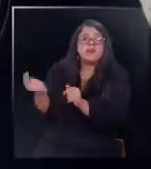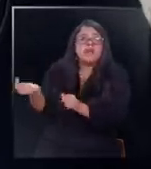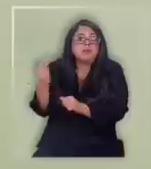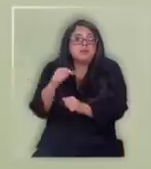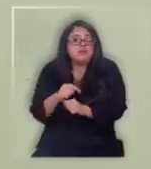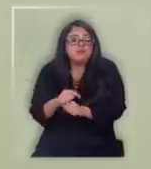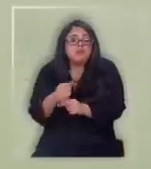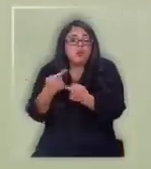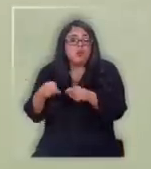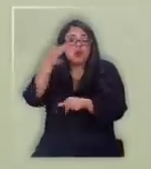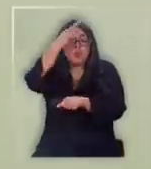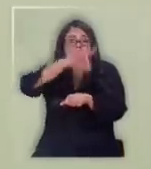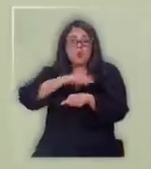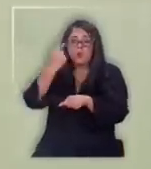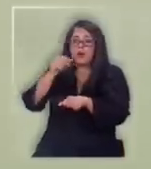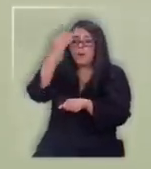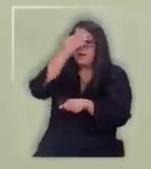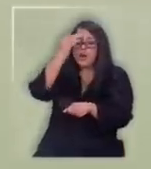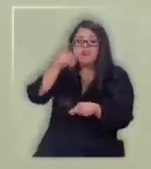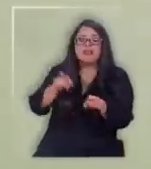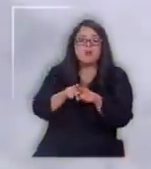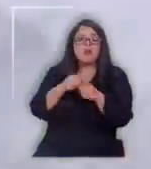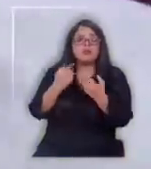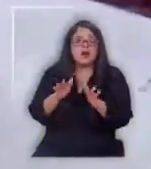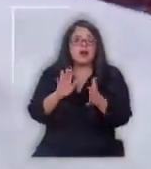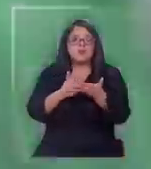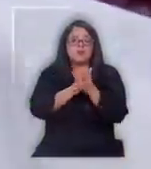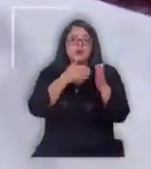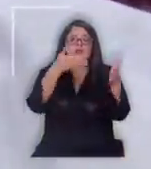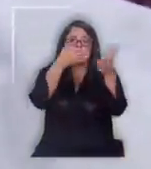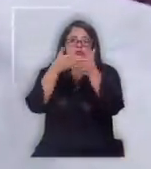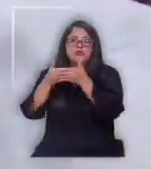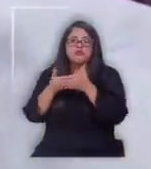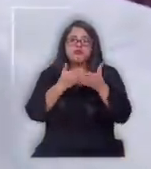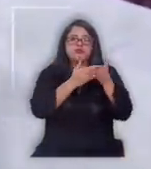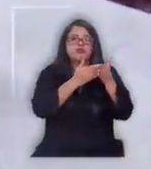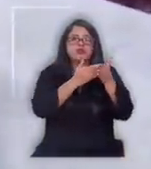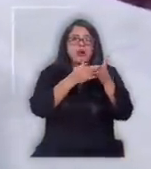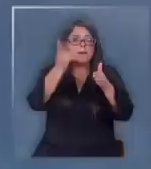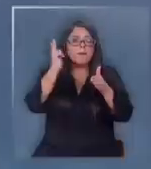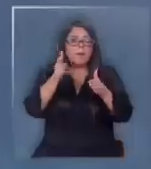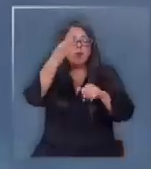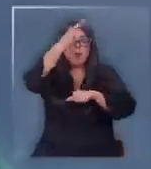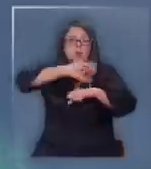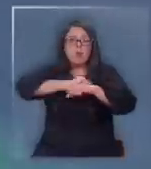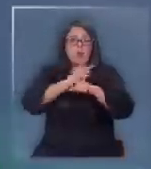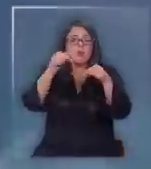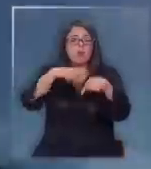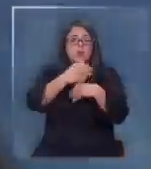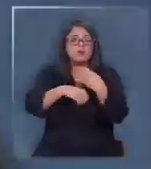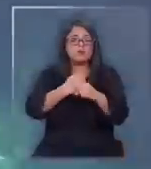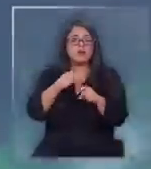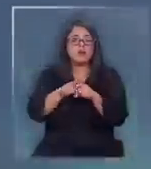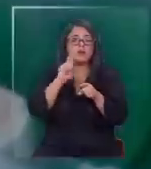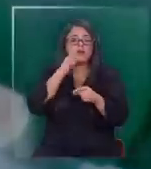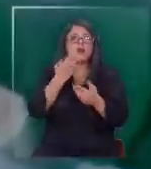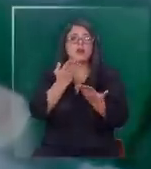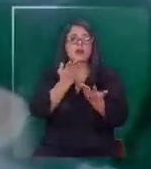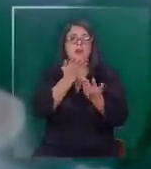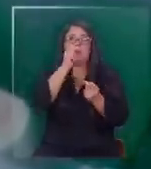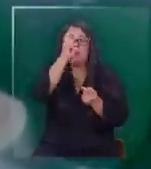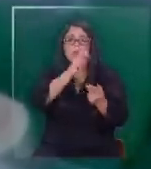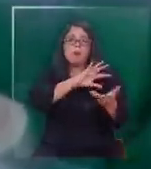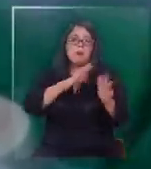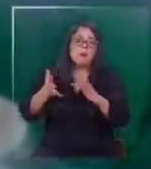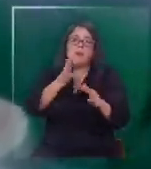patología. Y lo más preocupante es que pese a todas las restricciones impuestas por la pandemia, este año se ha registrado un ingreso similar